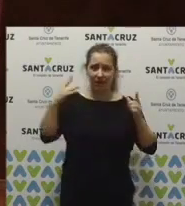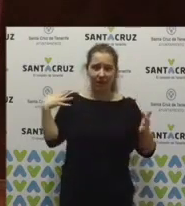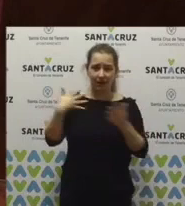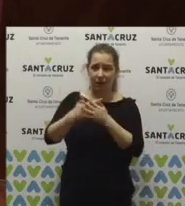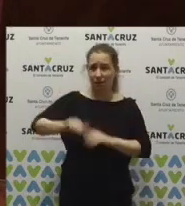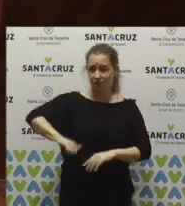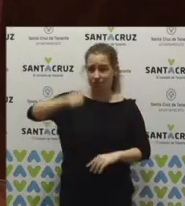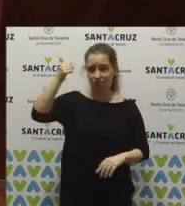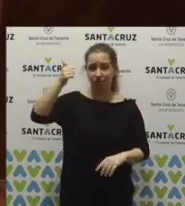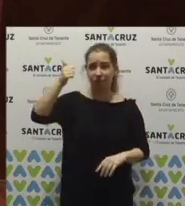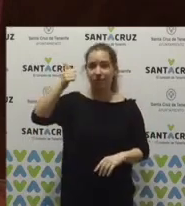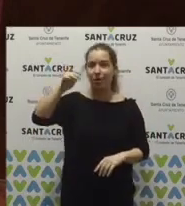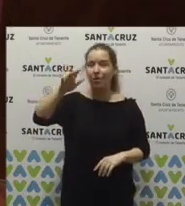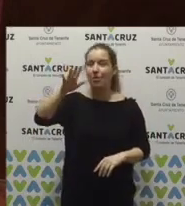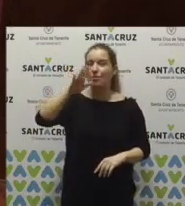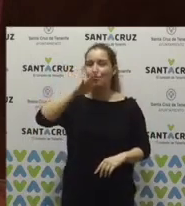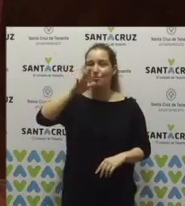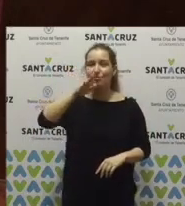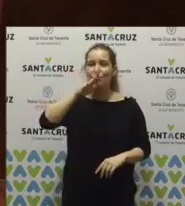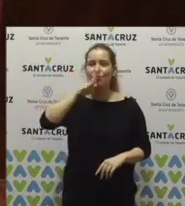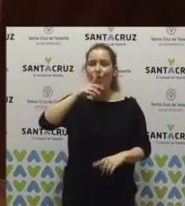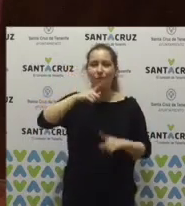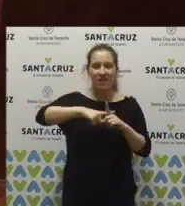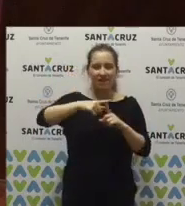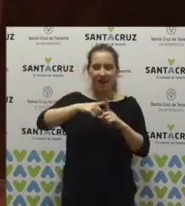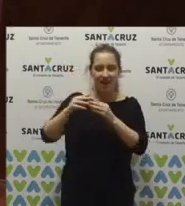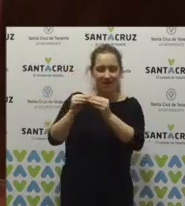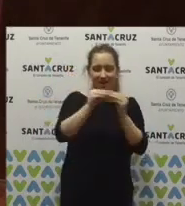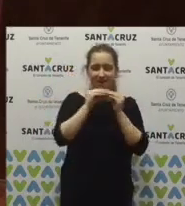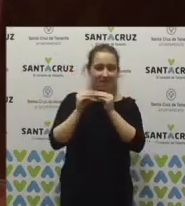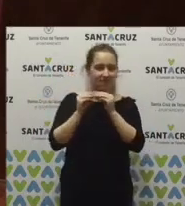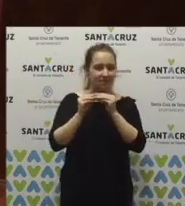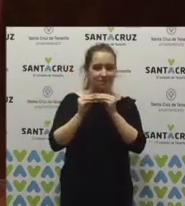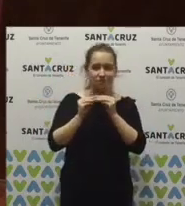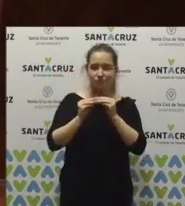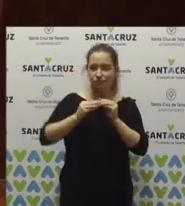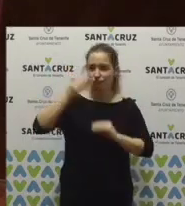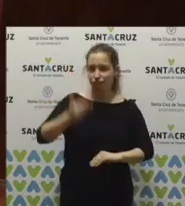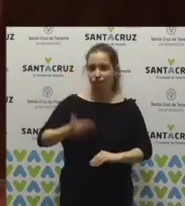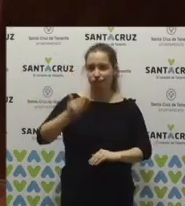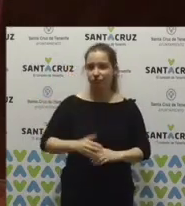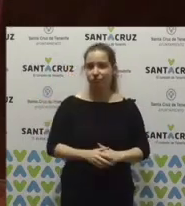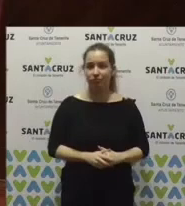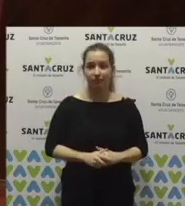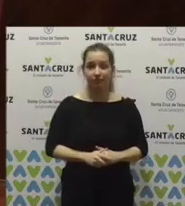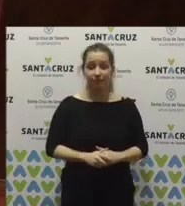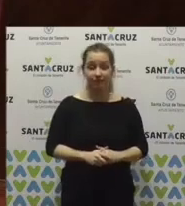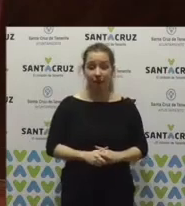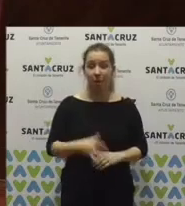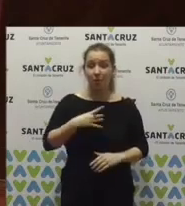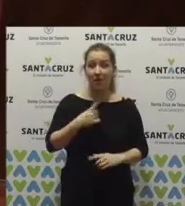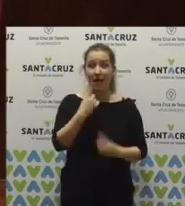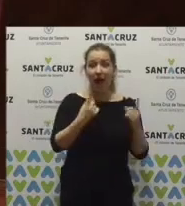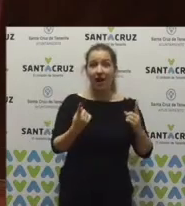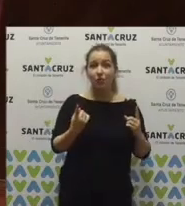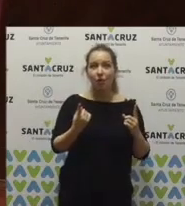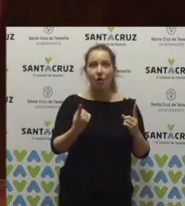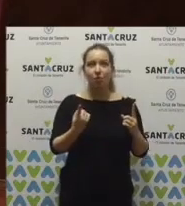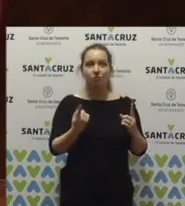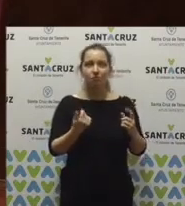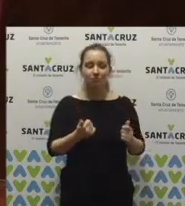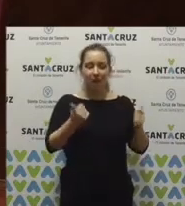sobre todo de consenso independientemente que en las medidas algunos se pueden sentir más o menos reflejados algunos pueden entender más